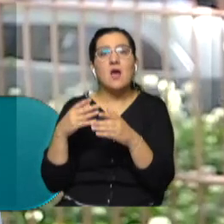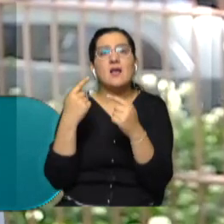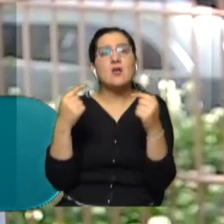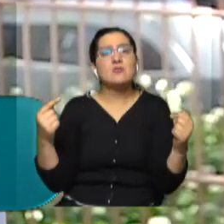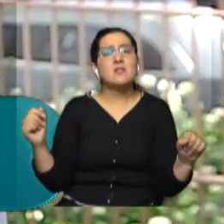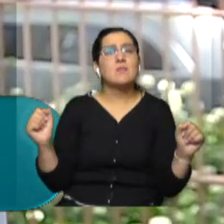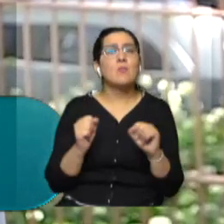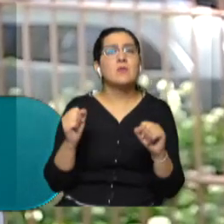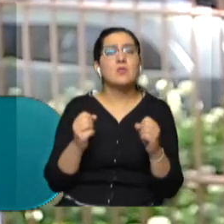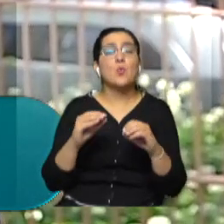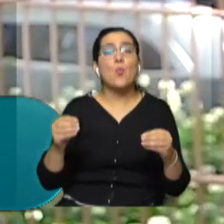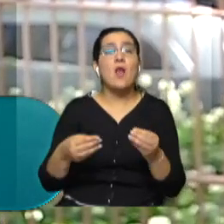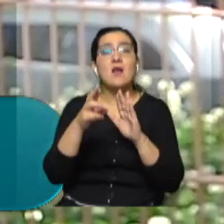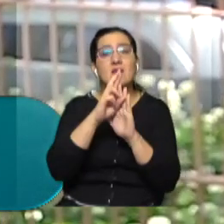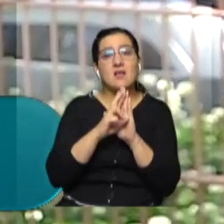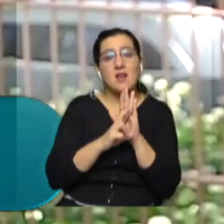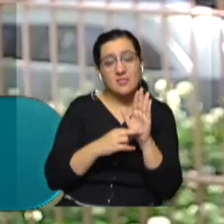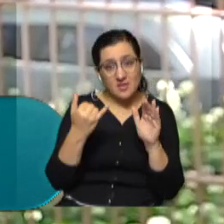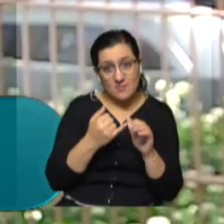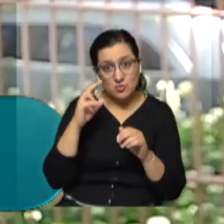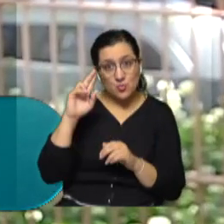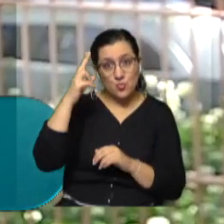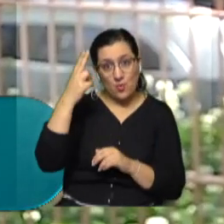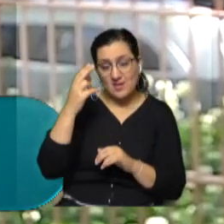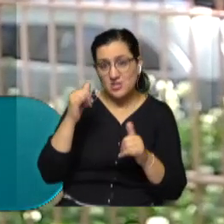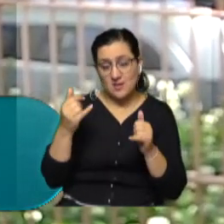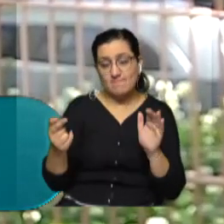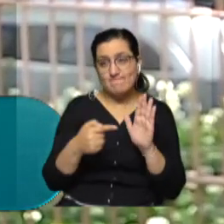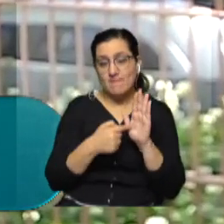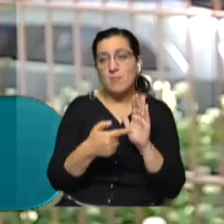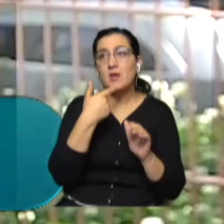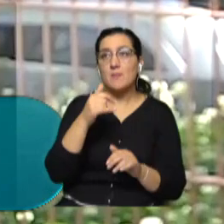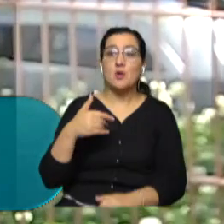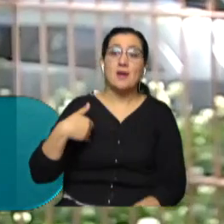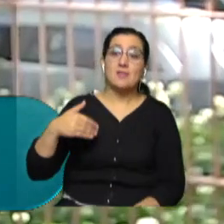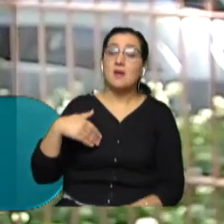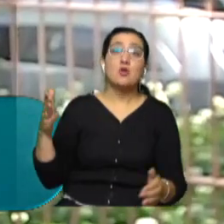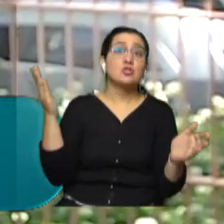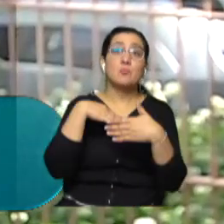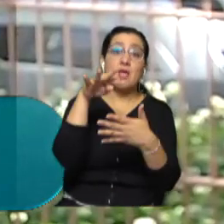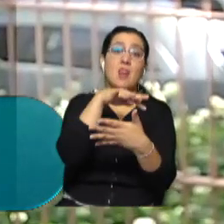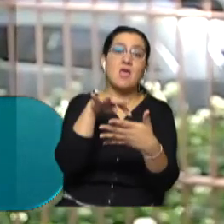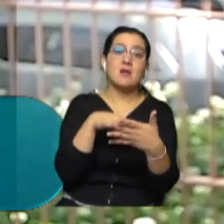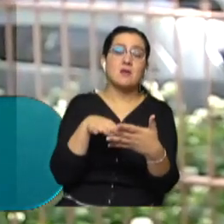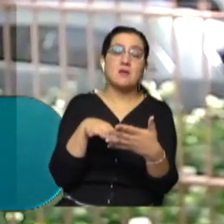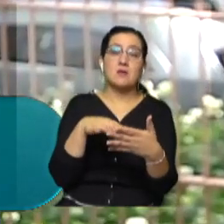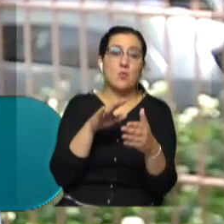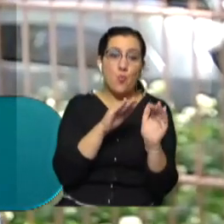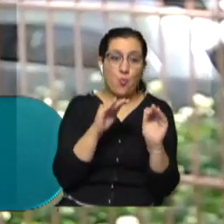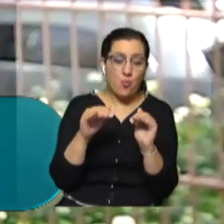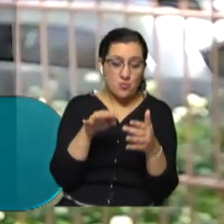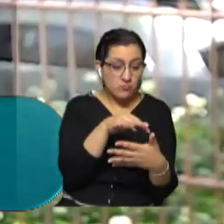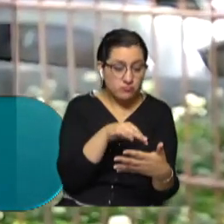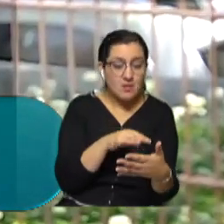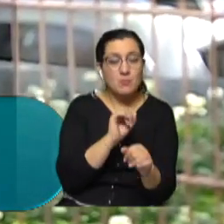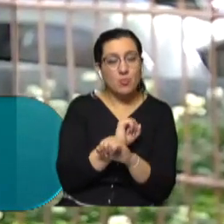tenemos miedo y qué reglas tenemos nosotros implícitas que están tácitas? Ahí, por ejemplo, en Argentina no se podía leer textualmente, se podía